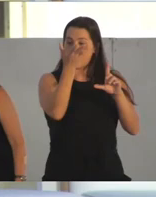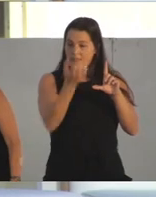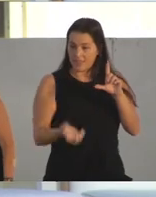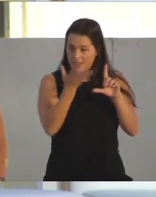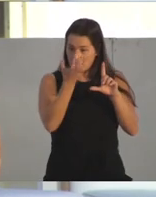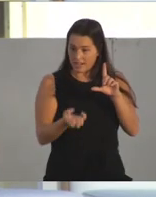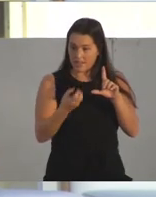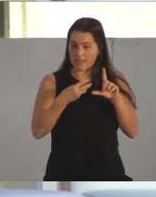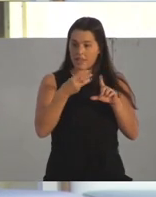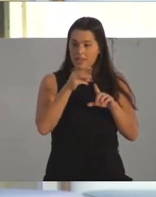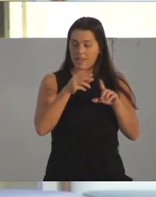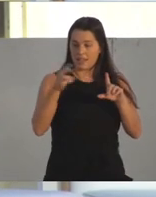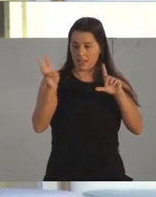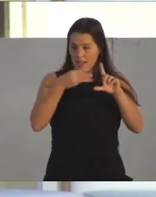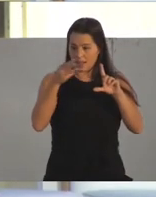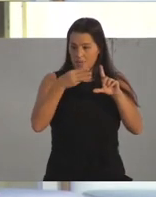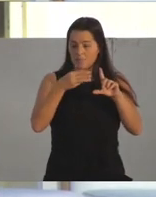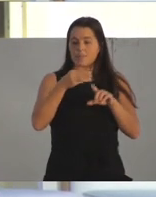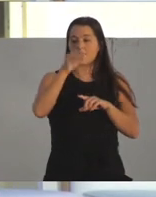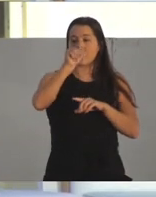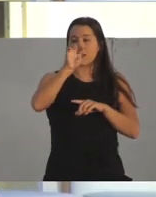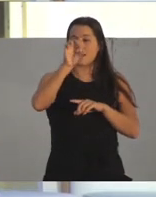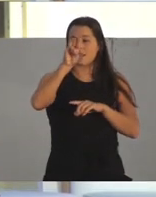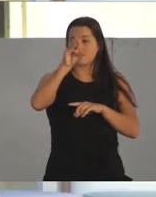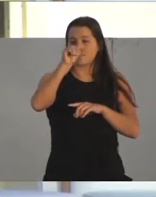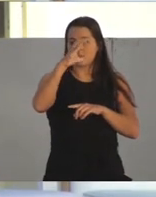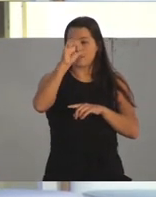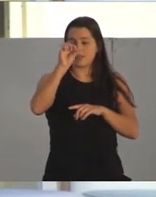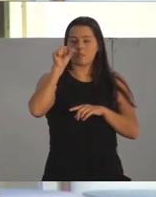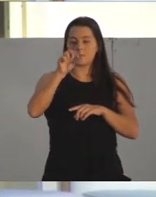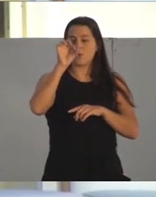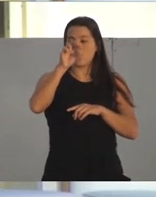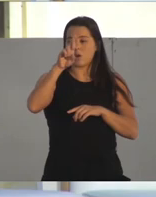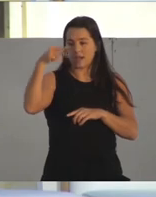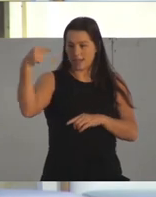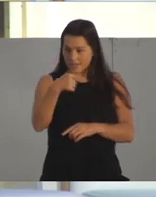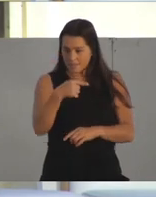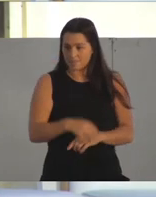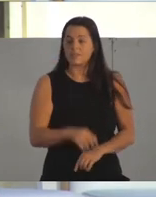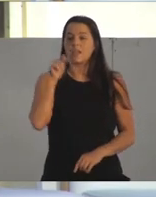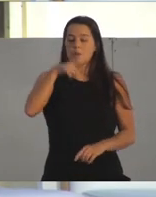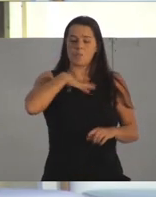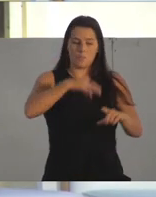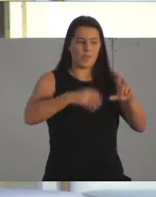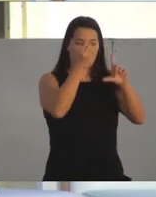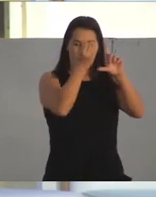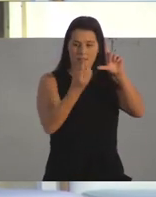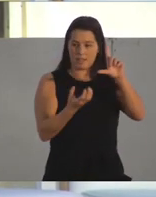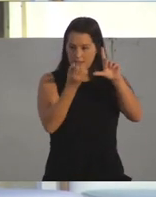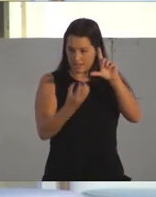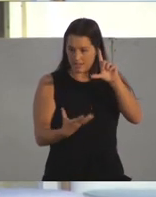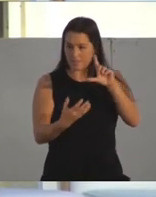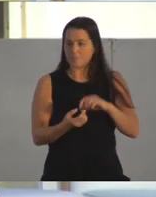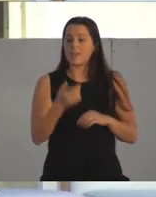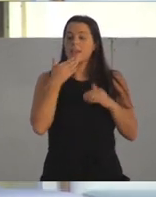página web, aspace.org. La hemos realizado con la ayuda de 38 entidades y gracias a un grupo